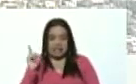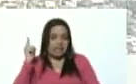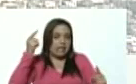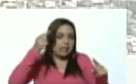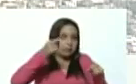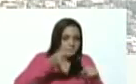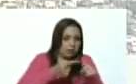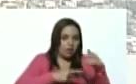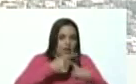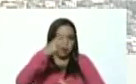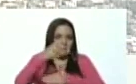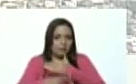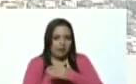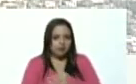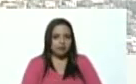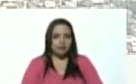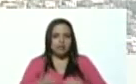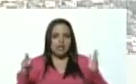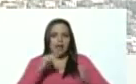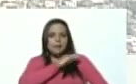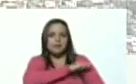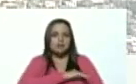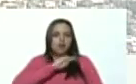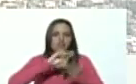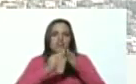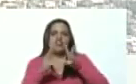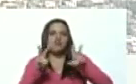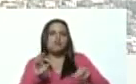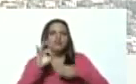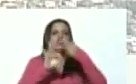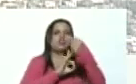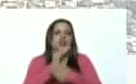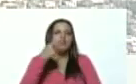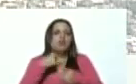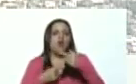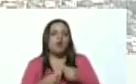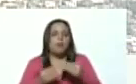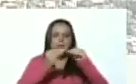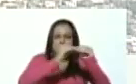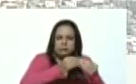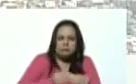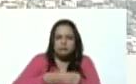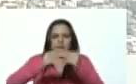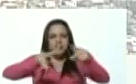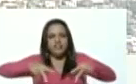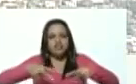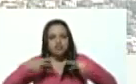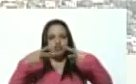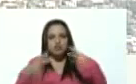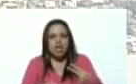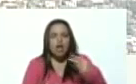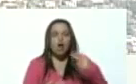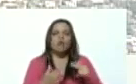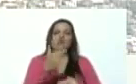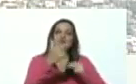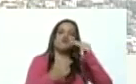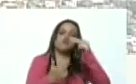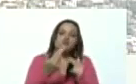directamente al programa de la gran misión Barrio Nuevo Tricolor para refaccionar, reparar, reconstruir,